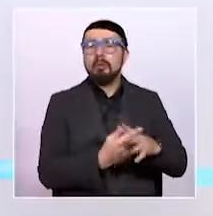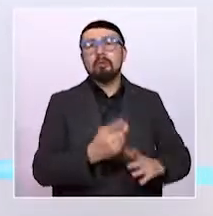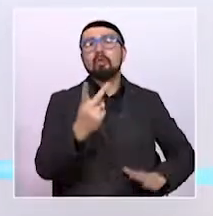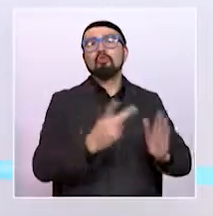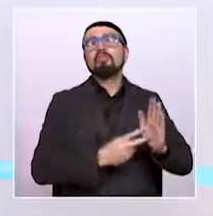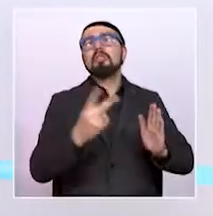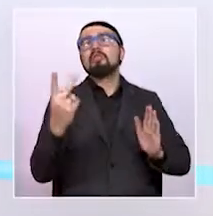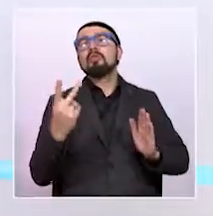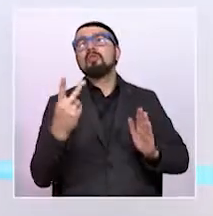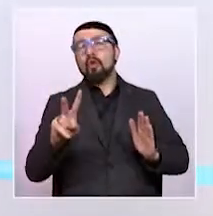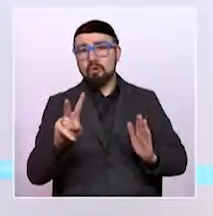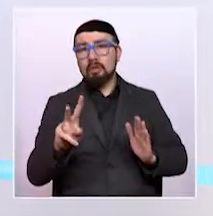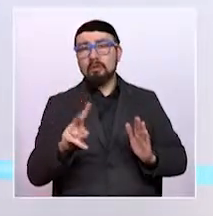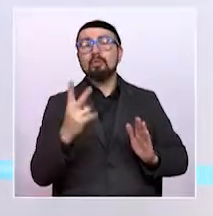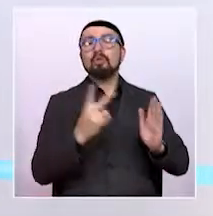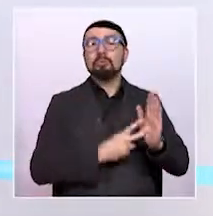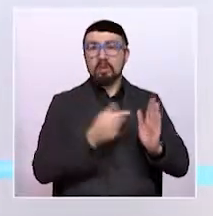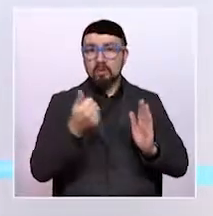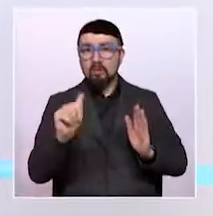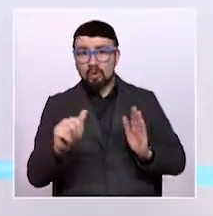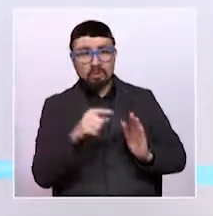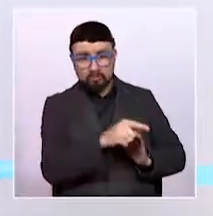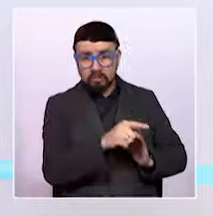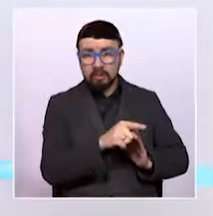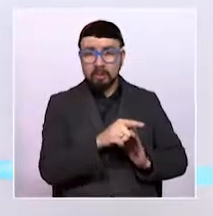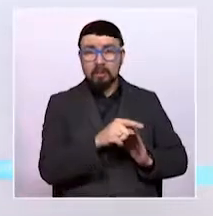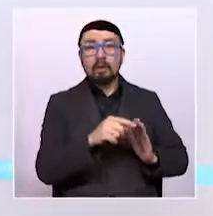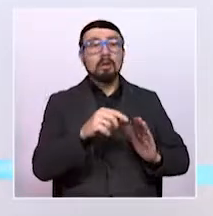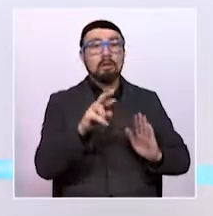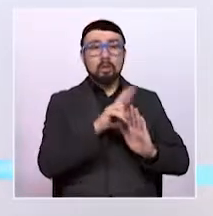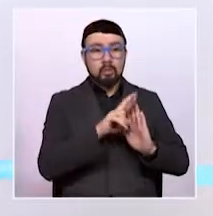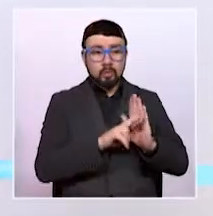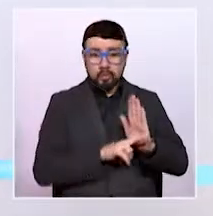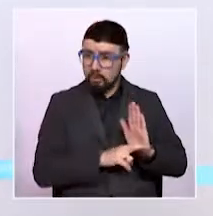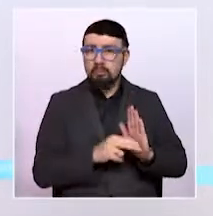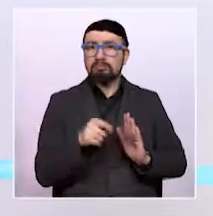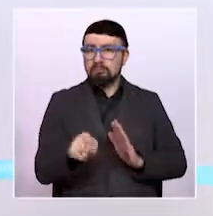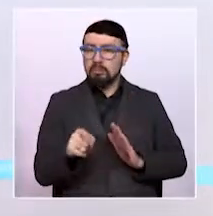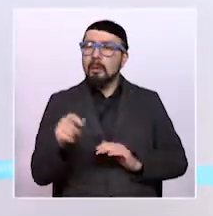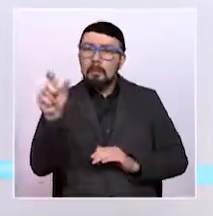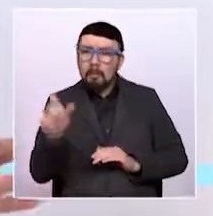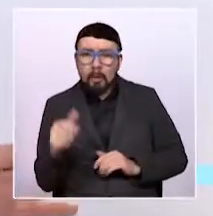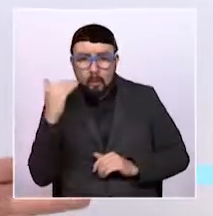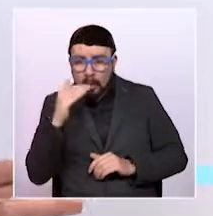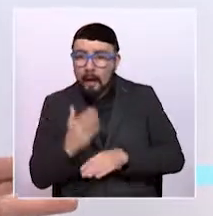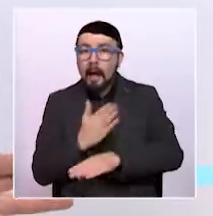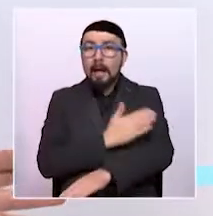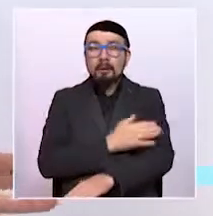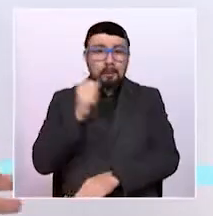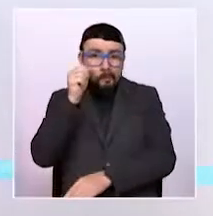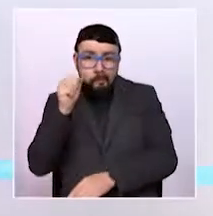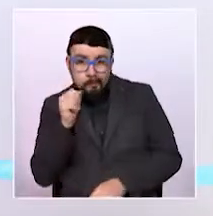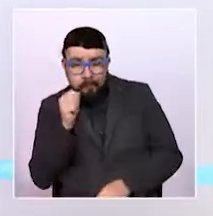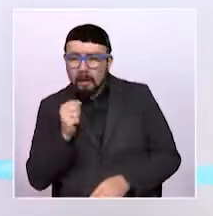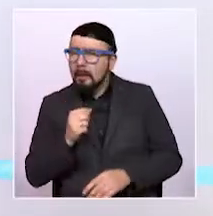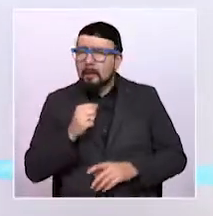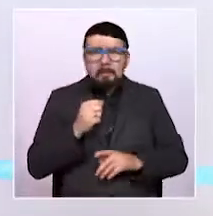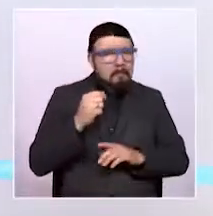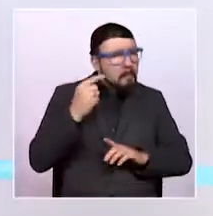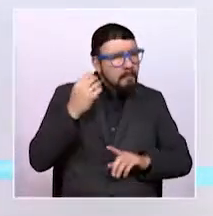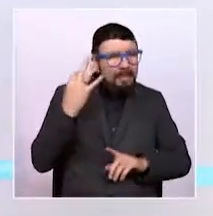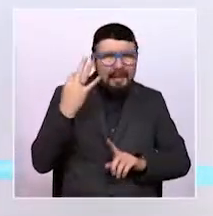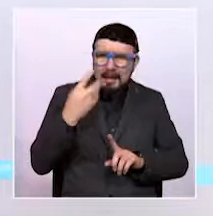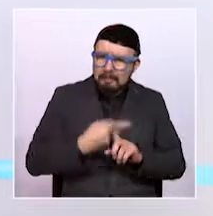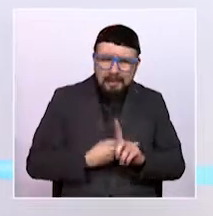el 2012 está implementada la norma en la que toda paciente antes de quedar en embarazo mínimo tres meses debe acudir donde su